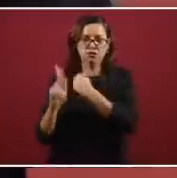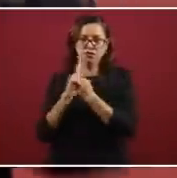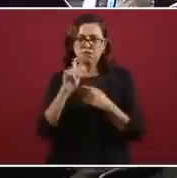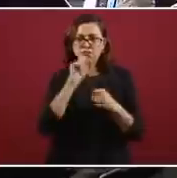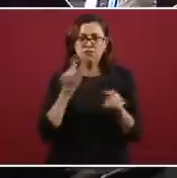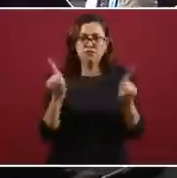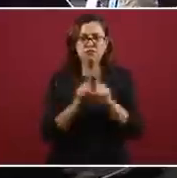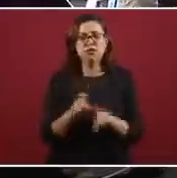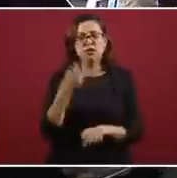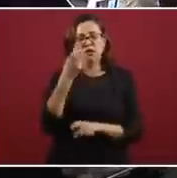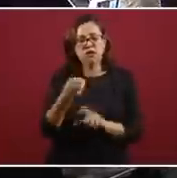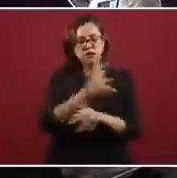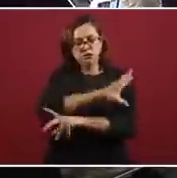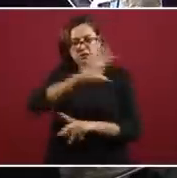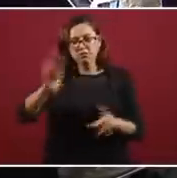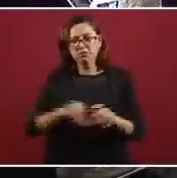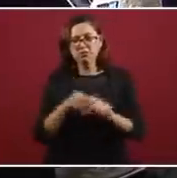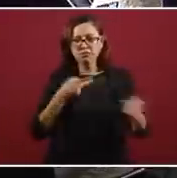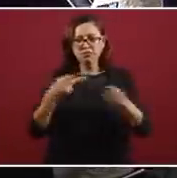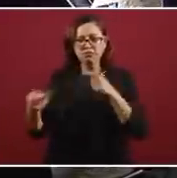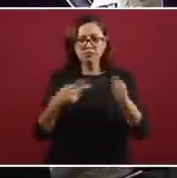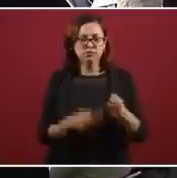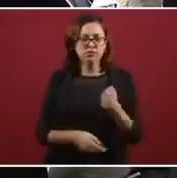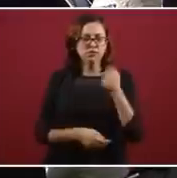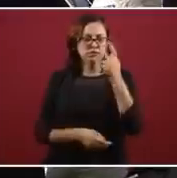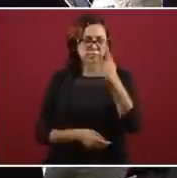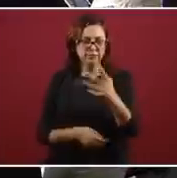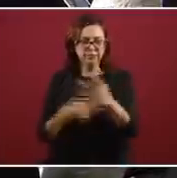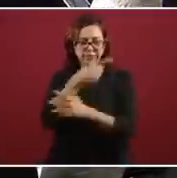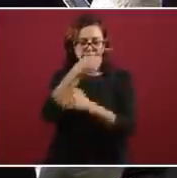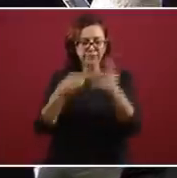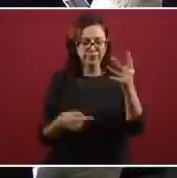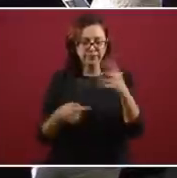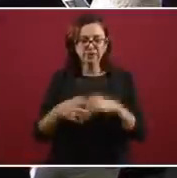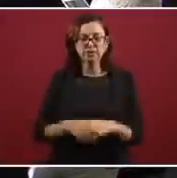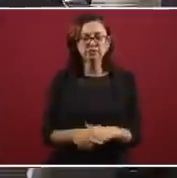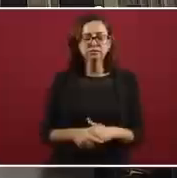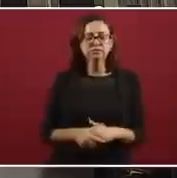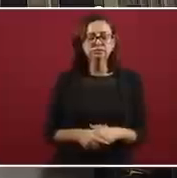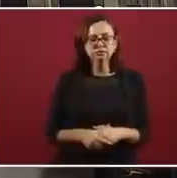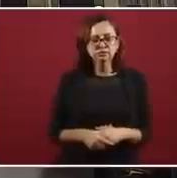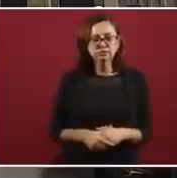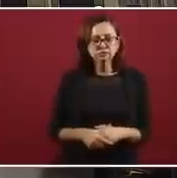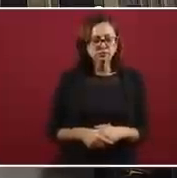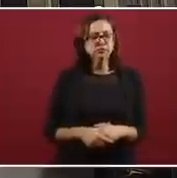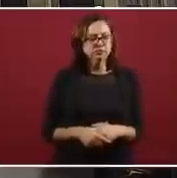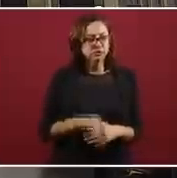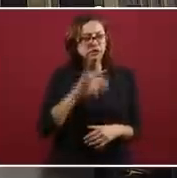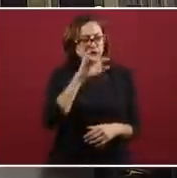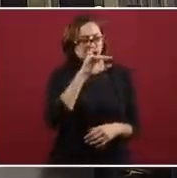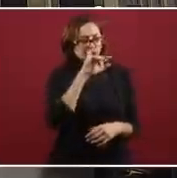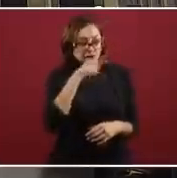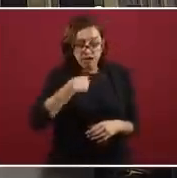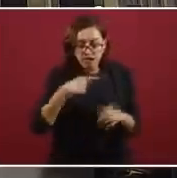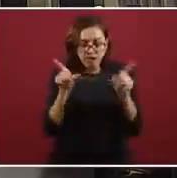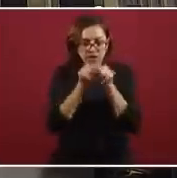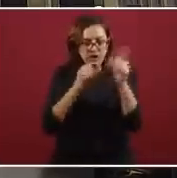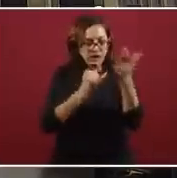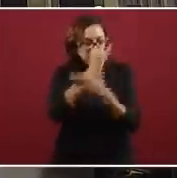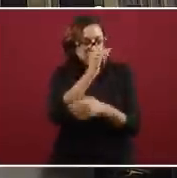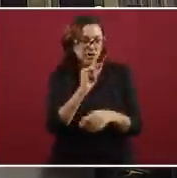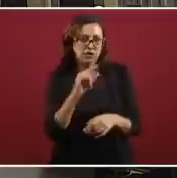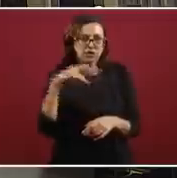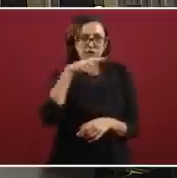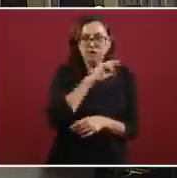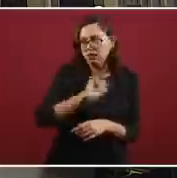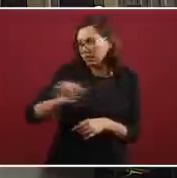es nuestro plan. Así lo tenemos contemplado. Sí, aunque ellos, ya voy a ser muy rápido para darle oportunidad a otro compañero